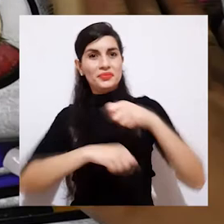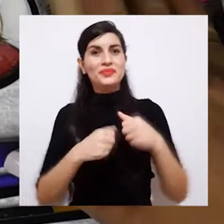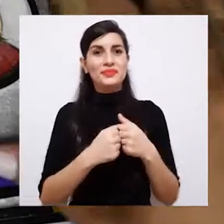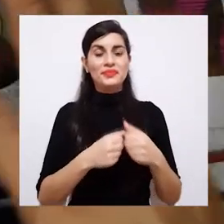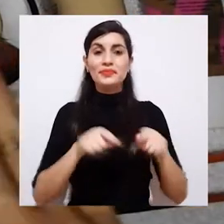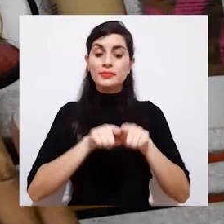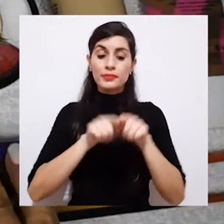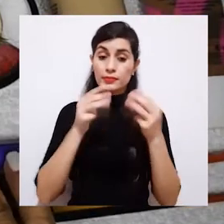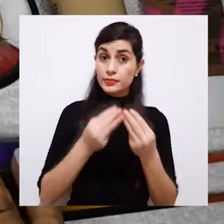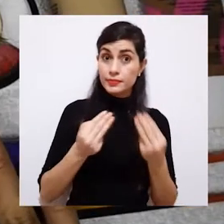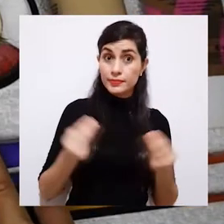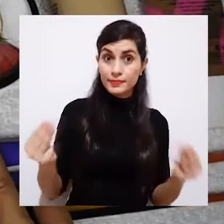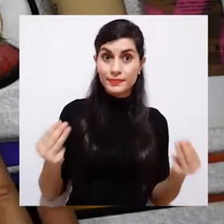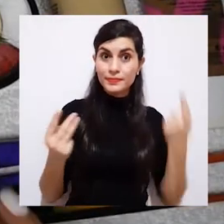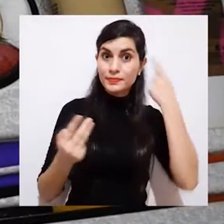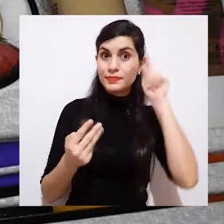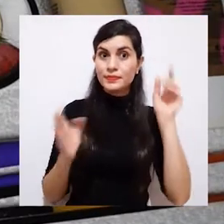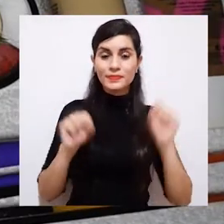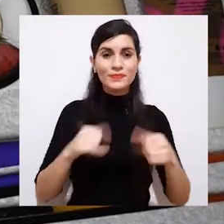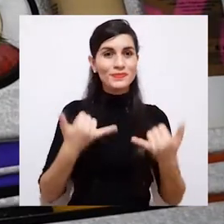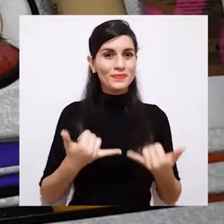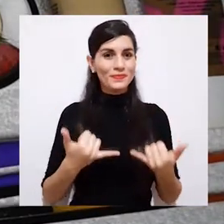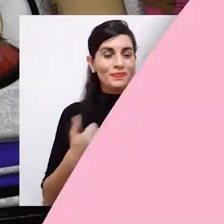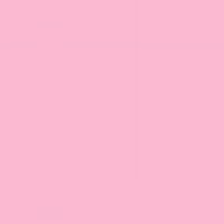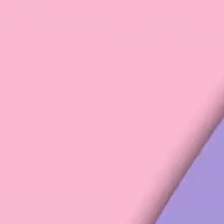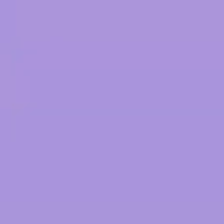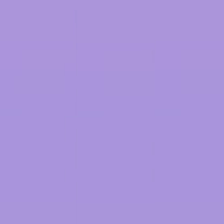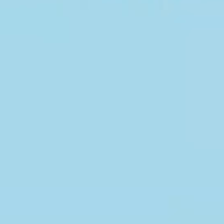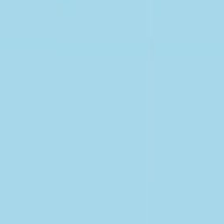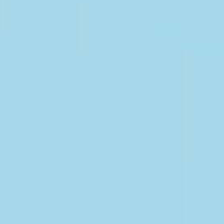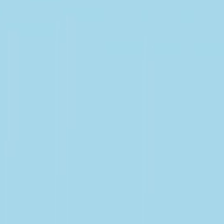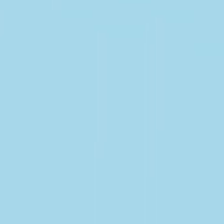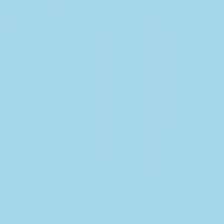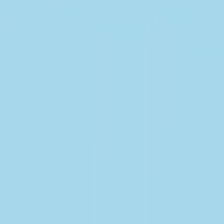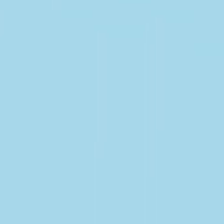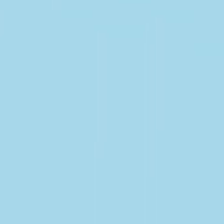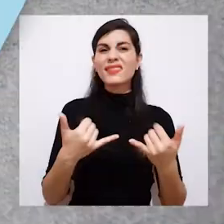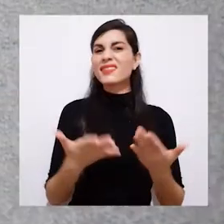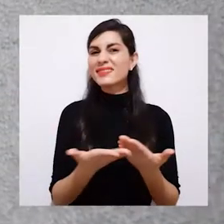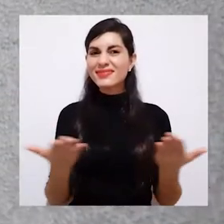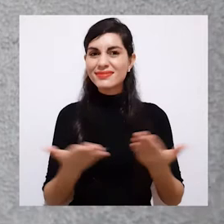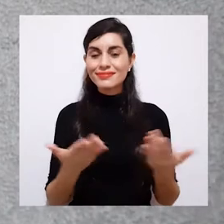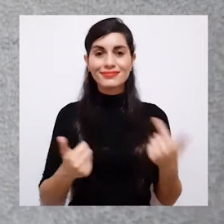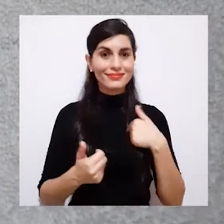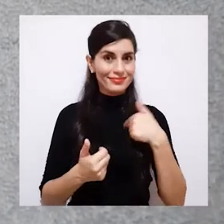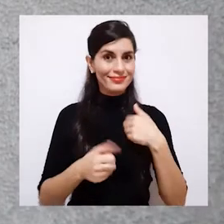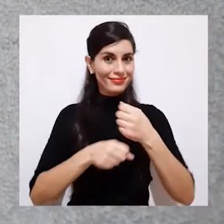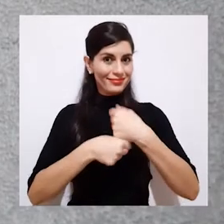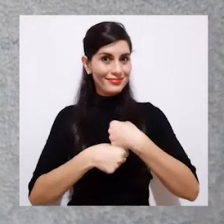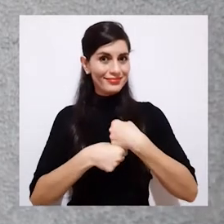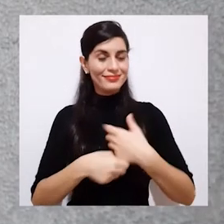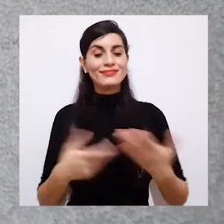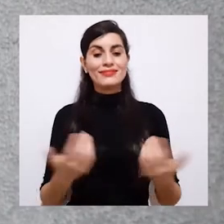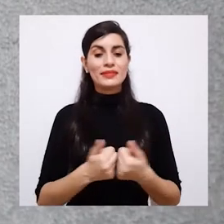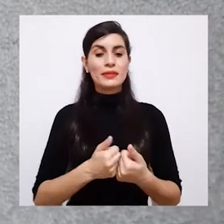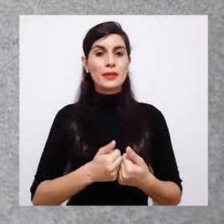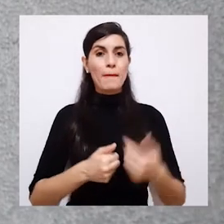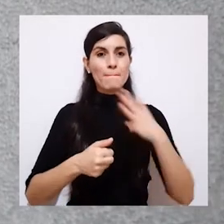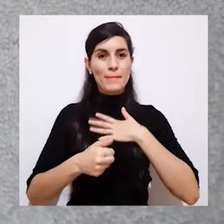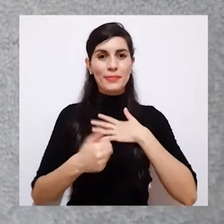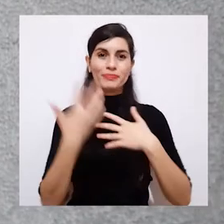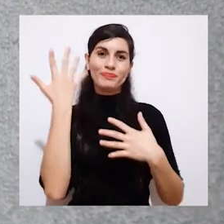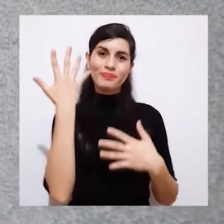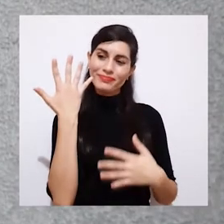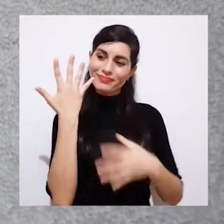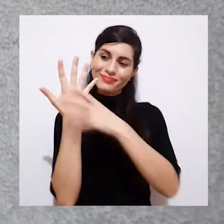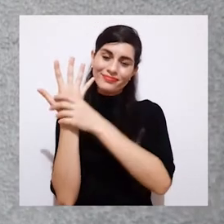serían nuestros esenciales para recrear el efecto del día de hoy. Ok, el día de hoy estaré realizando el efecto en la mano de mi